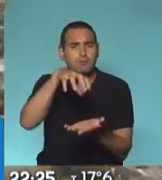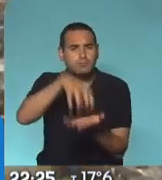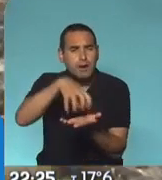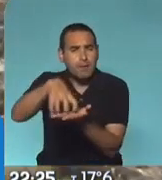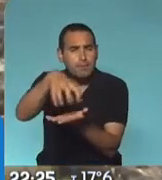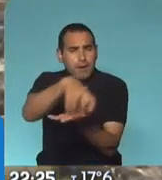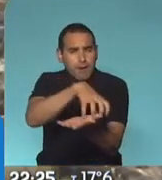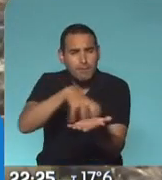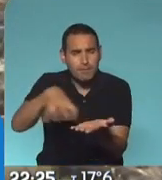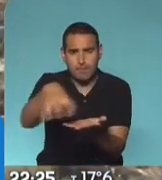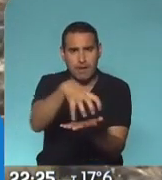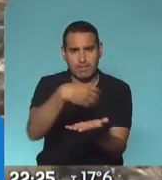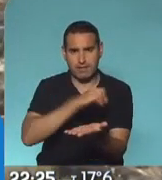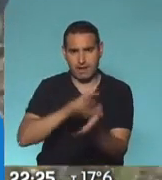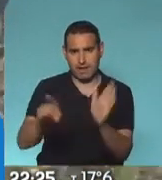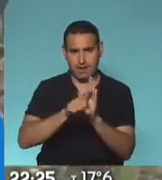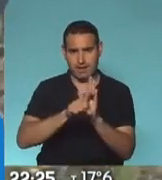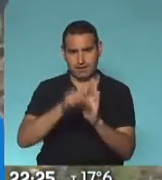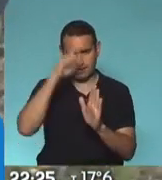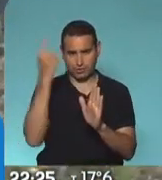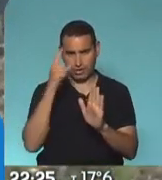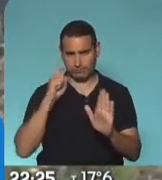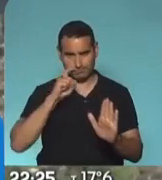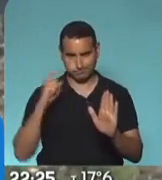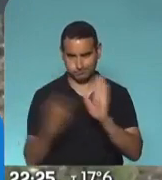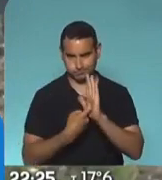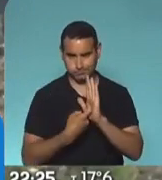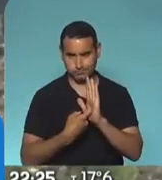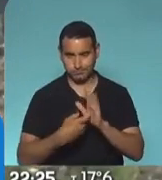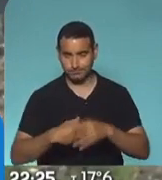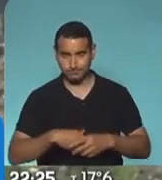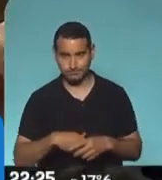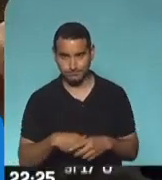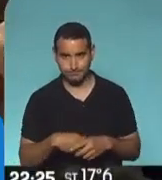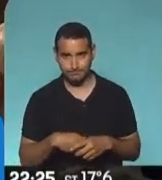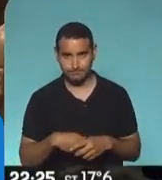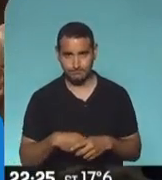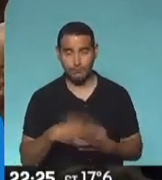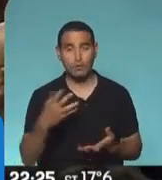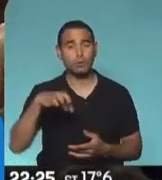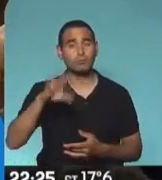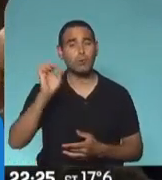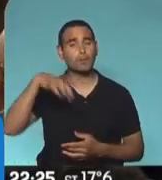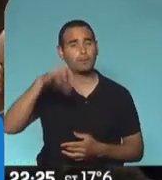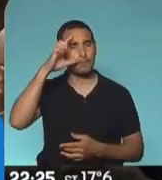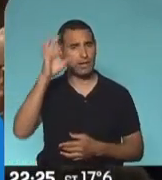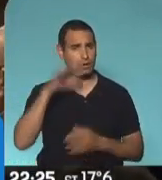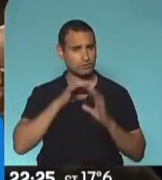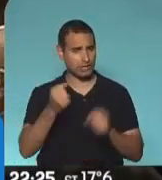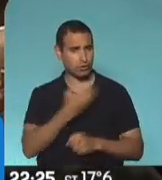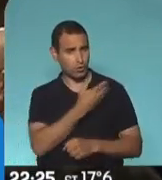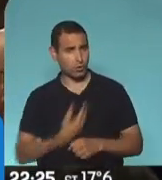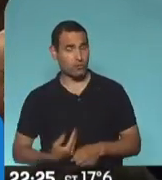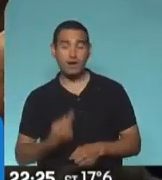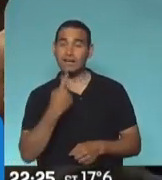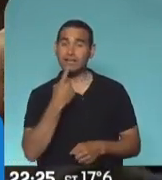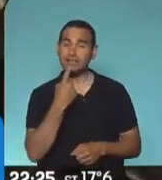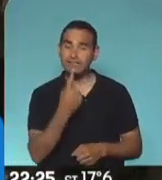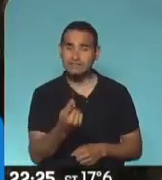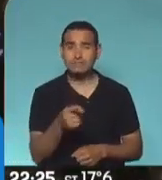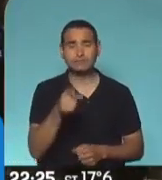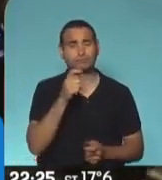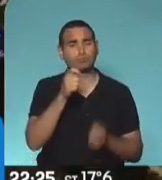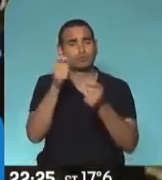violación flagrante de la ley internacional. Por el contrario, Pompeo deslindó en los tribunales israelíes la